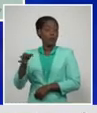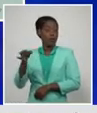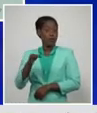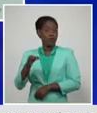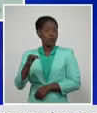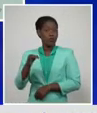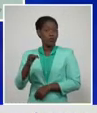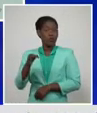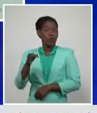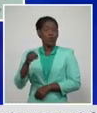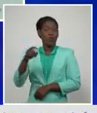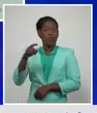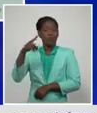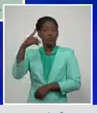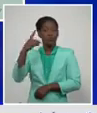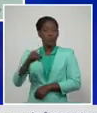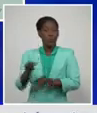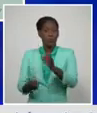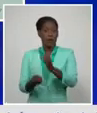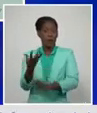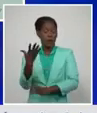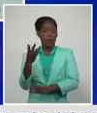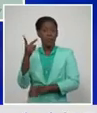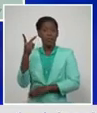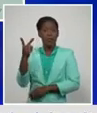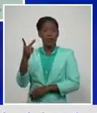Songoramaya 2 y San Luis 1.